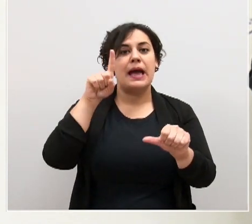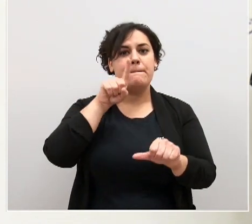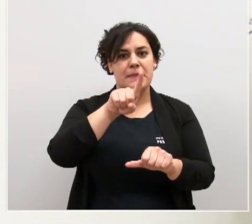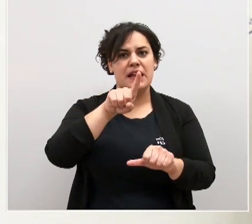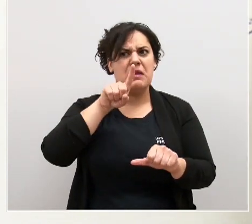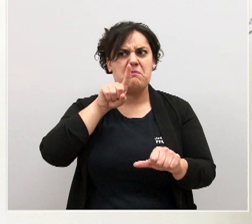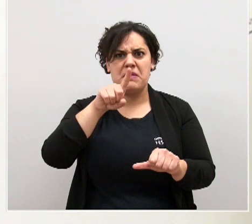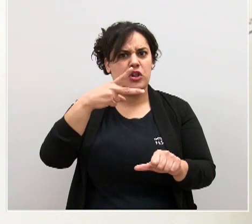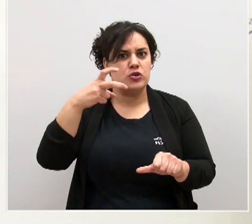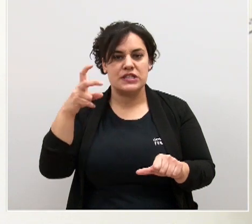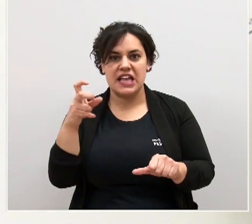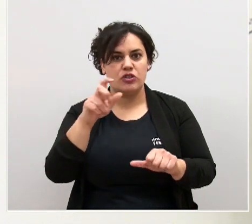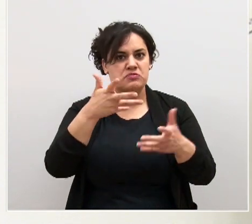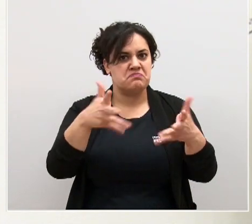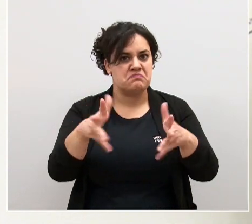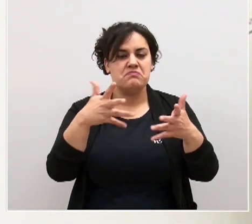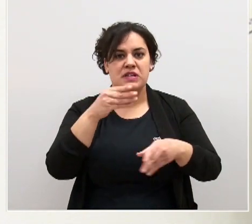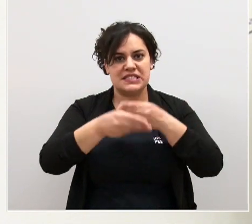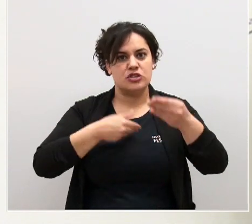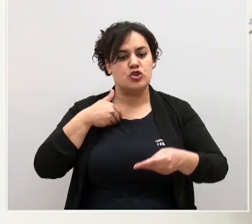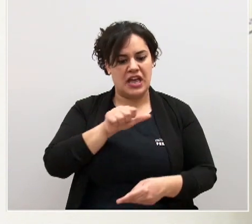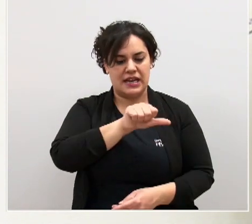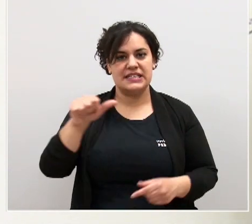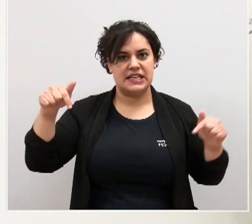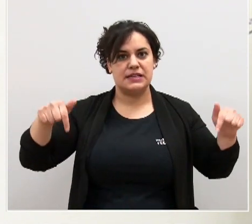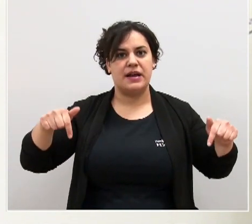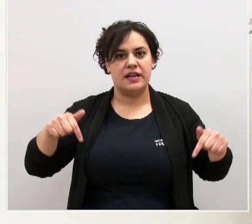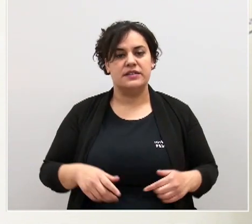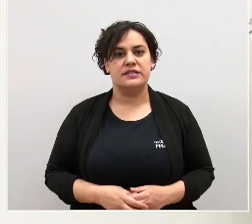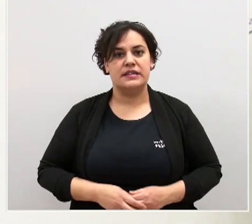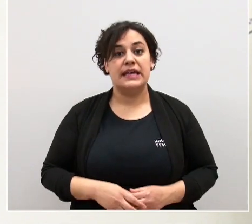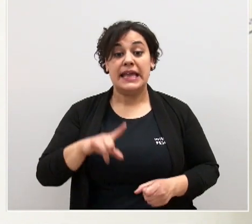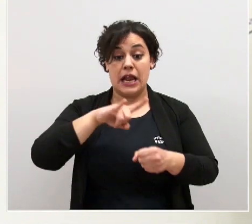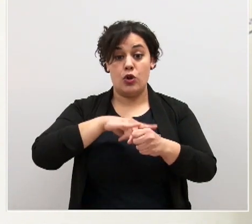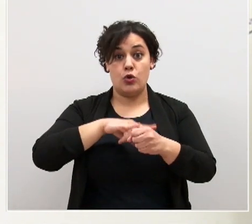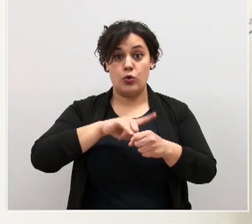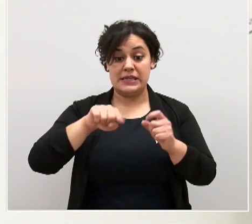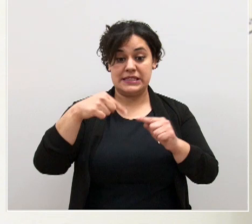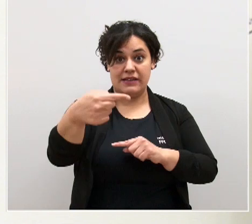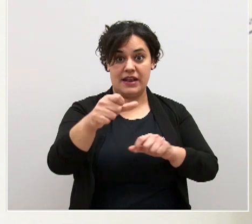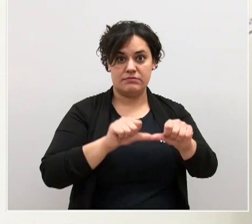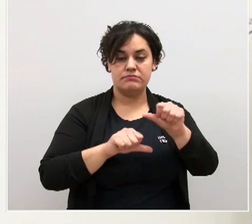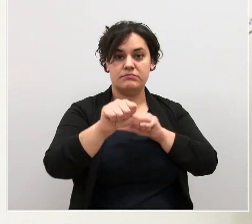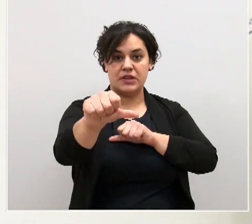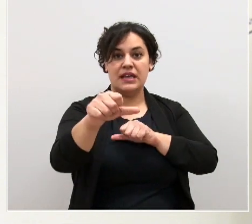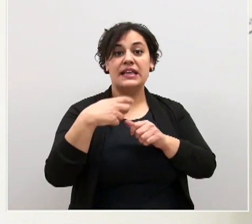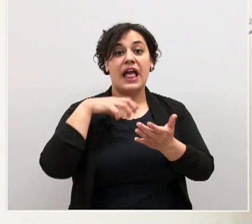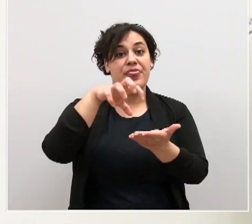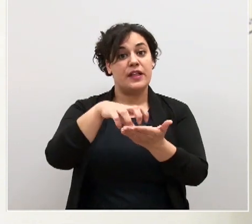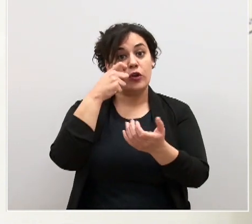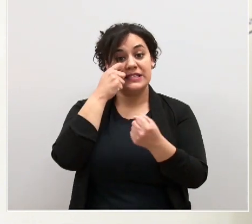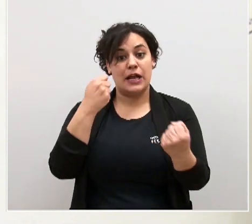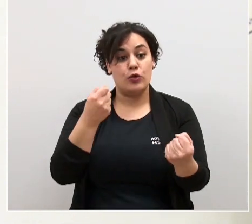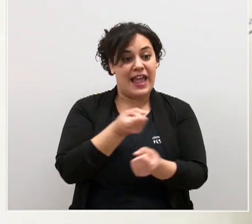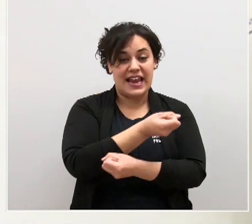1.200 y pico casos a lo largo de esta semana ya. Y lo que hacemos a partir del lunes es extenderlo al resto de centros de salud.